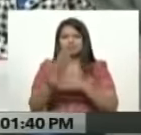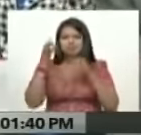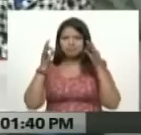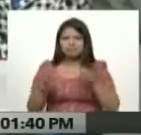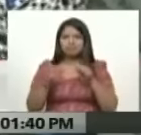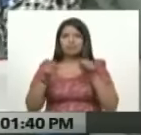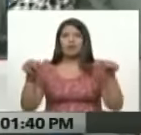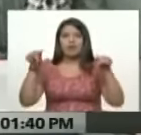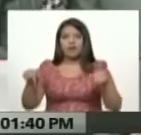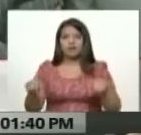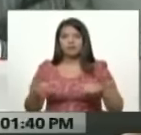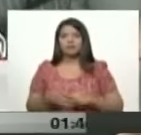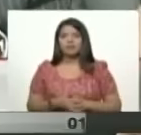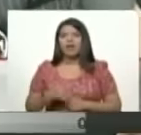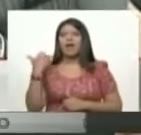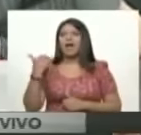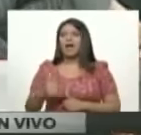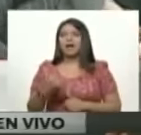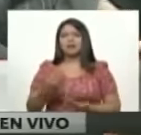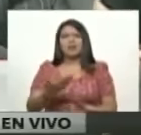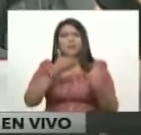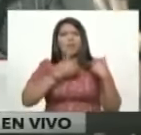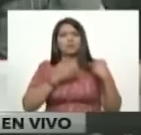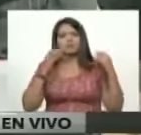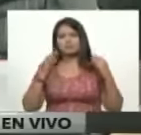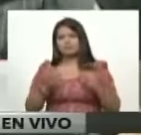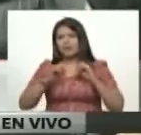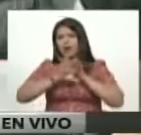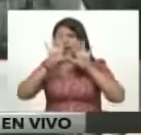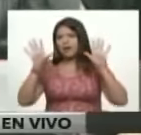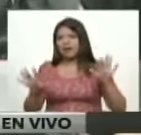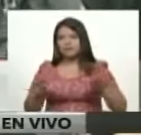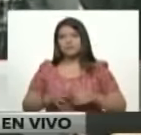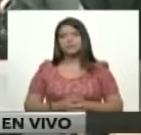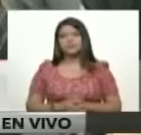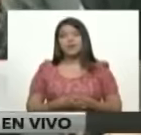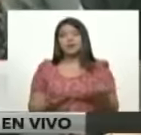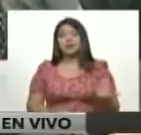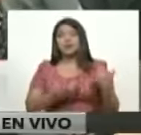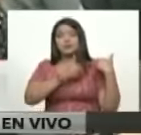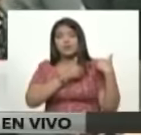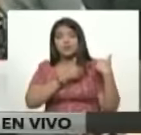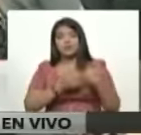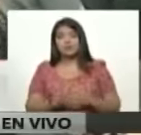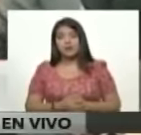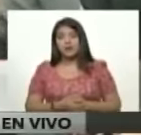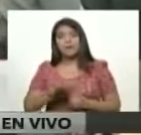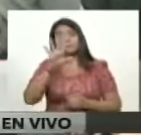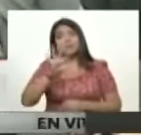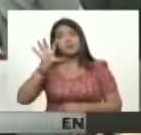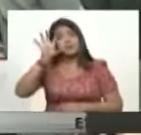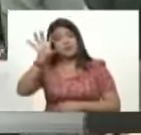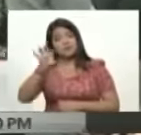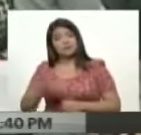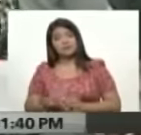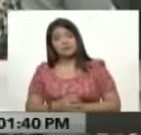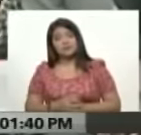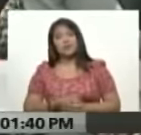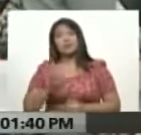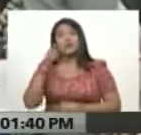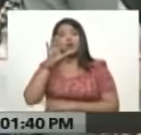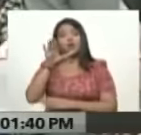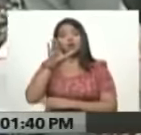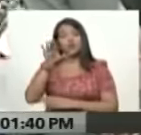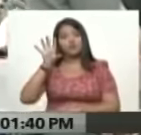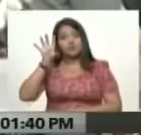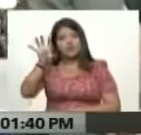bancada. Tenemos una altísima responsabilidad, una altísima responsabilidad para con el país, para con el futuro de la